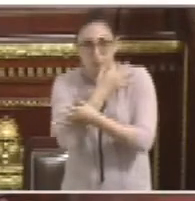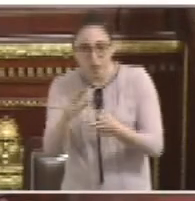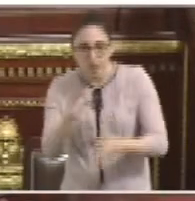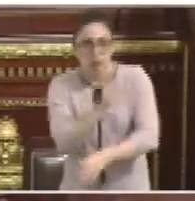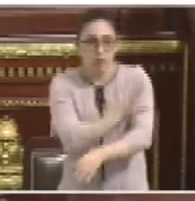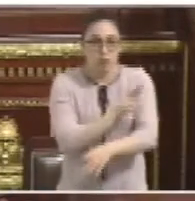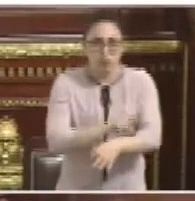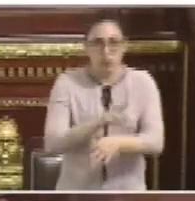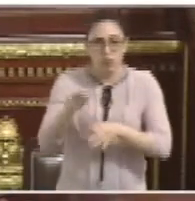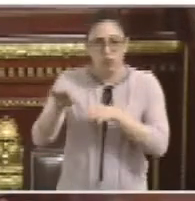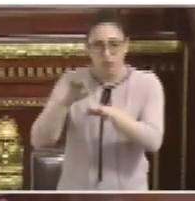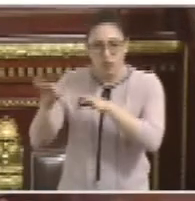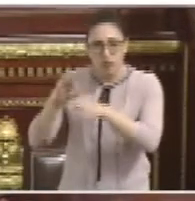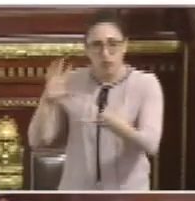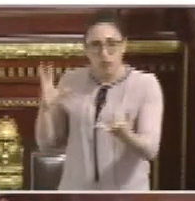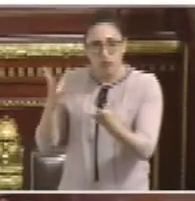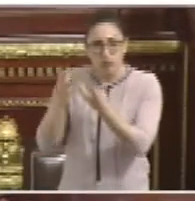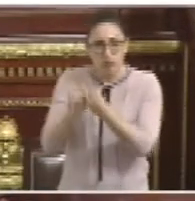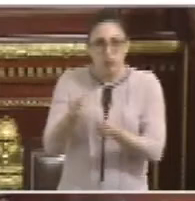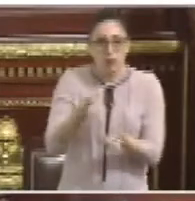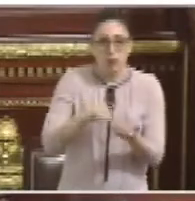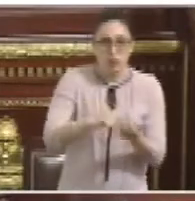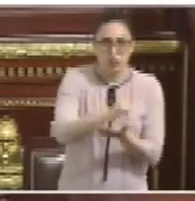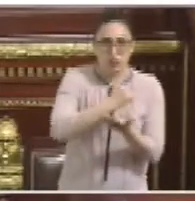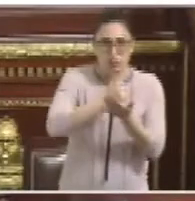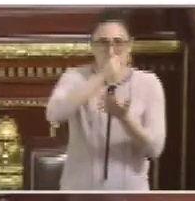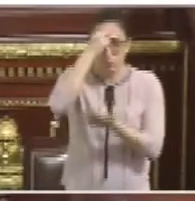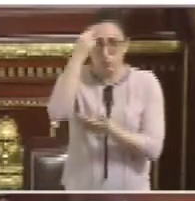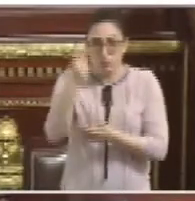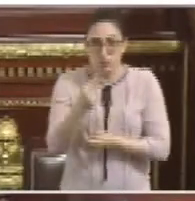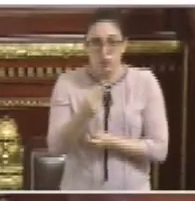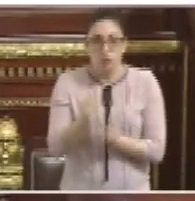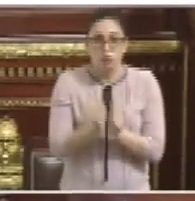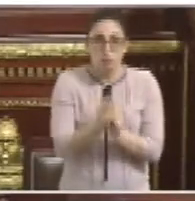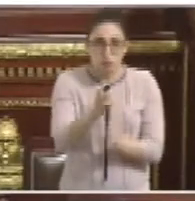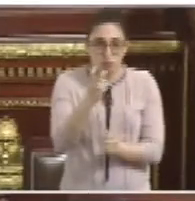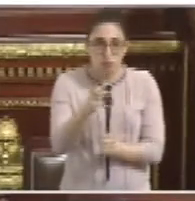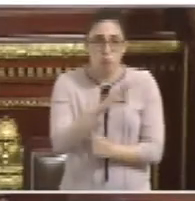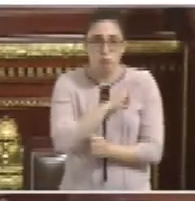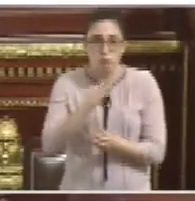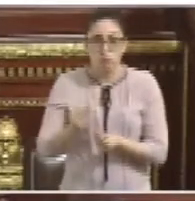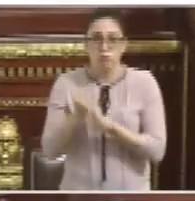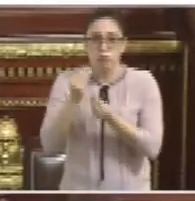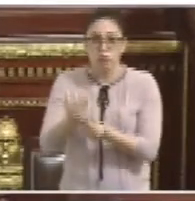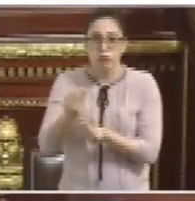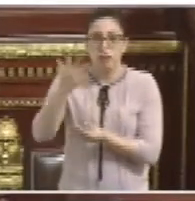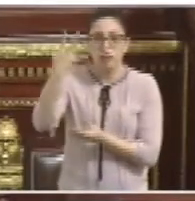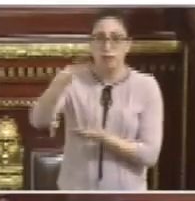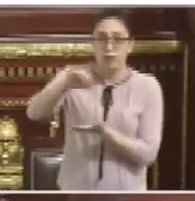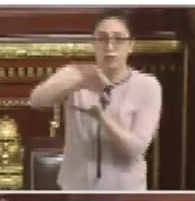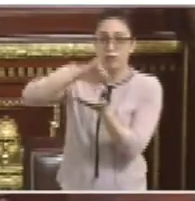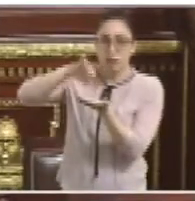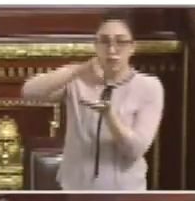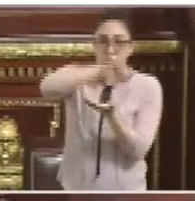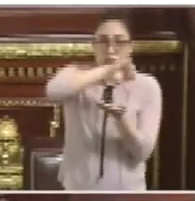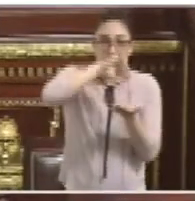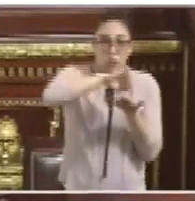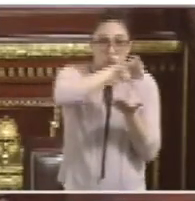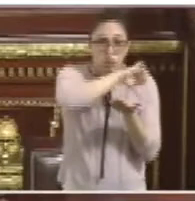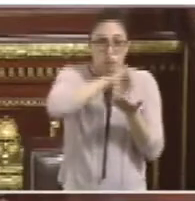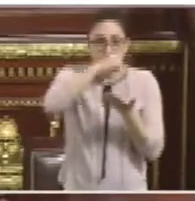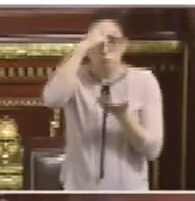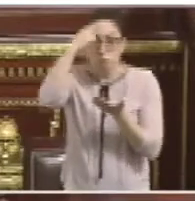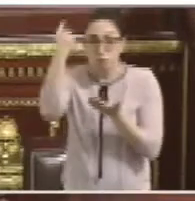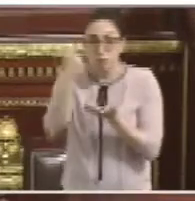la asistencia social en esta entidad federativa. Para tal efecto dispone de 10 centros de asistencia de integración